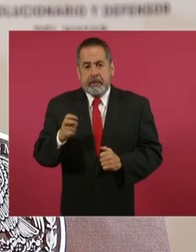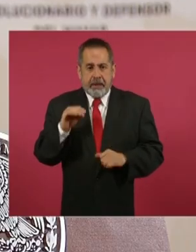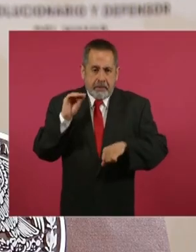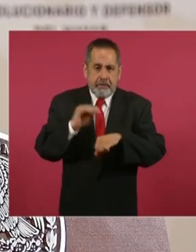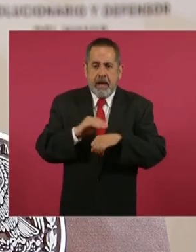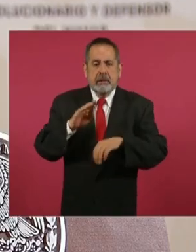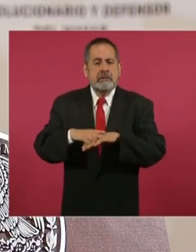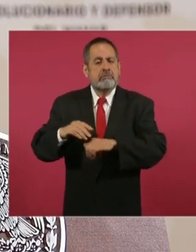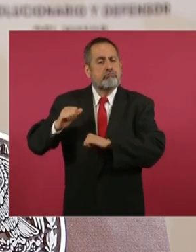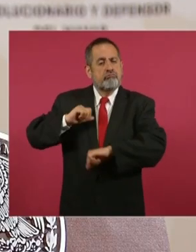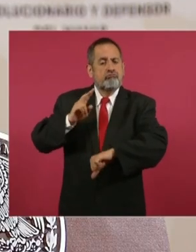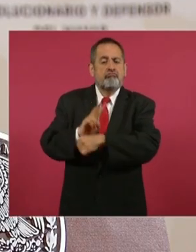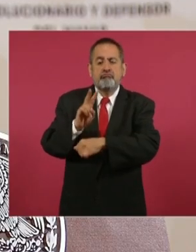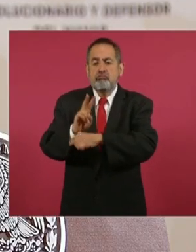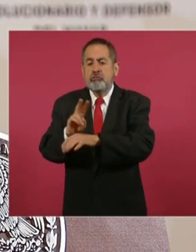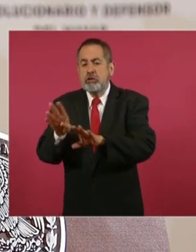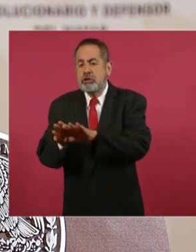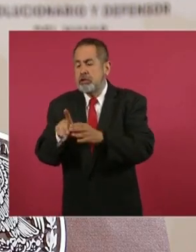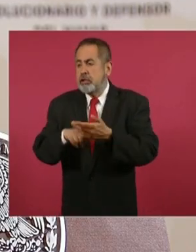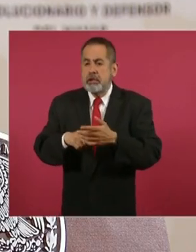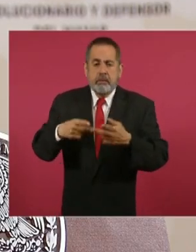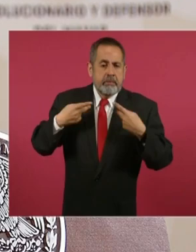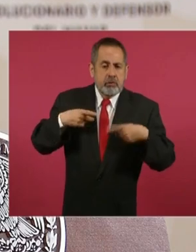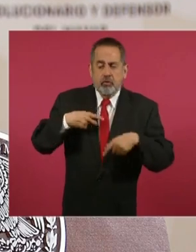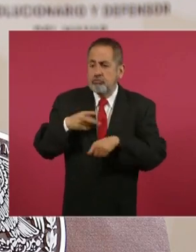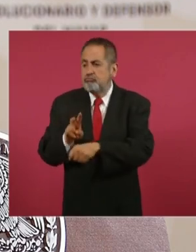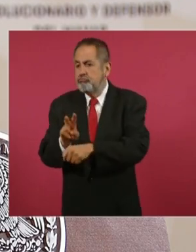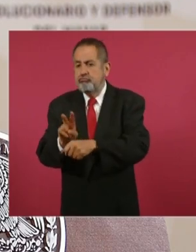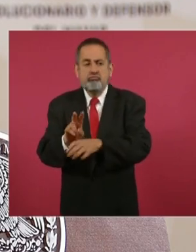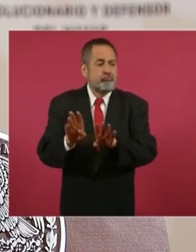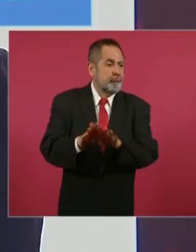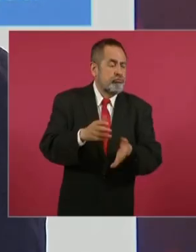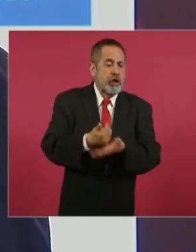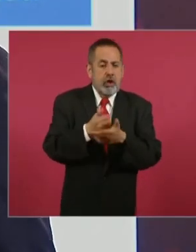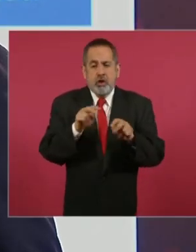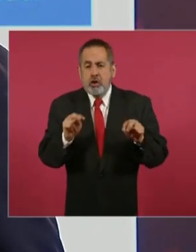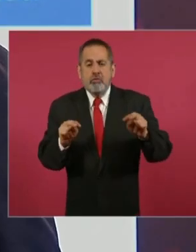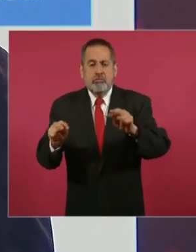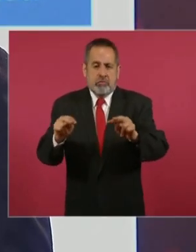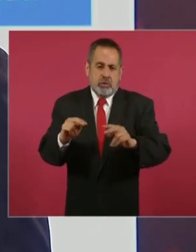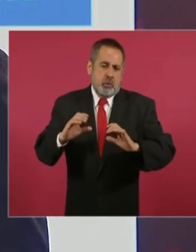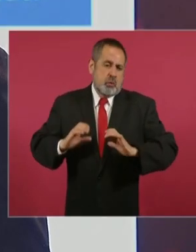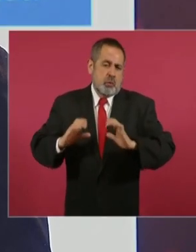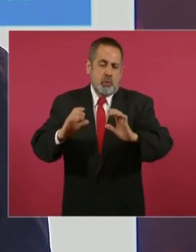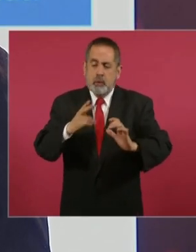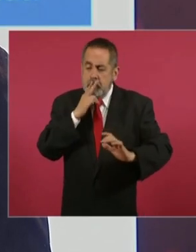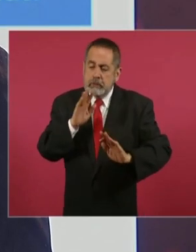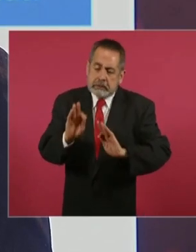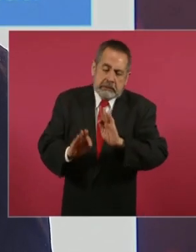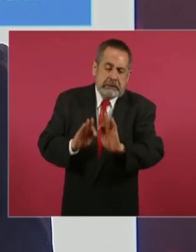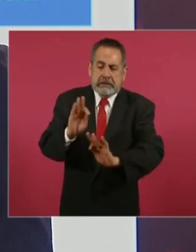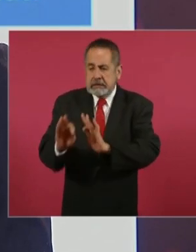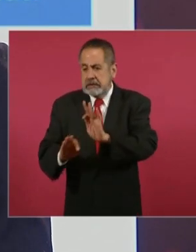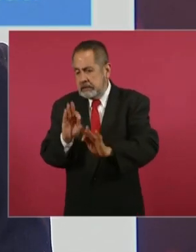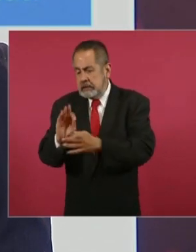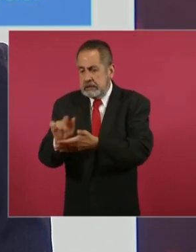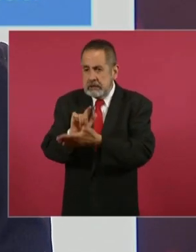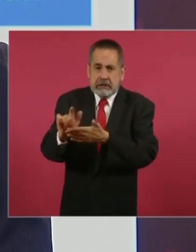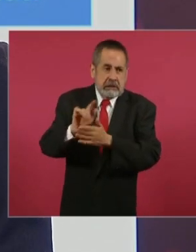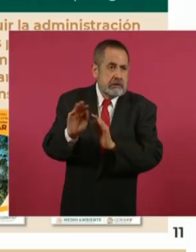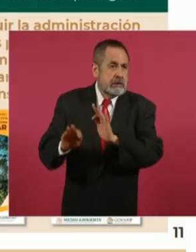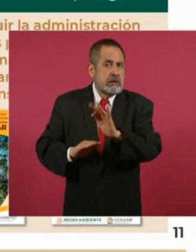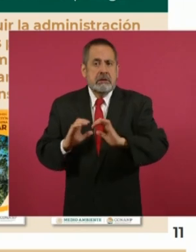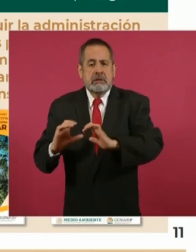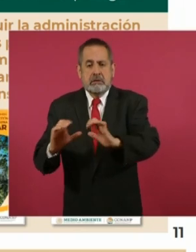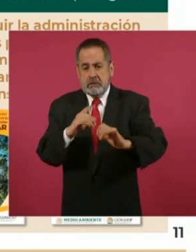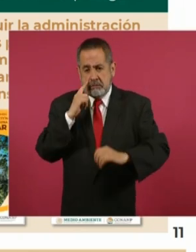número de guardaparques para que cada una de estas áreas tengan sus cuidadores, las personas que hacen el labor de